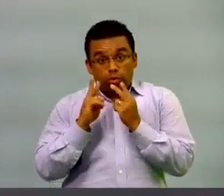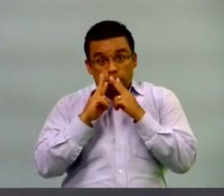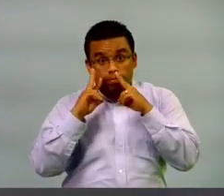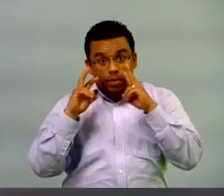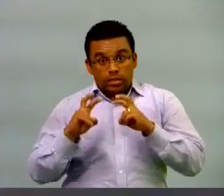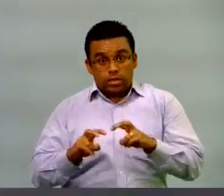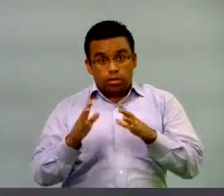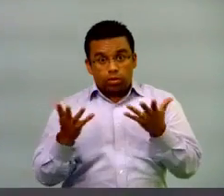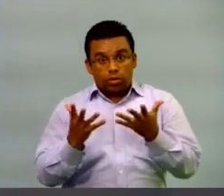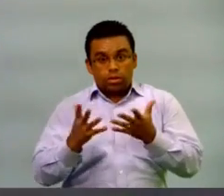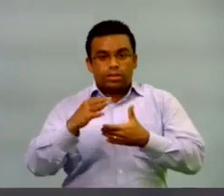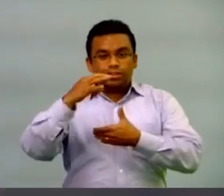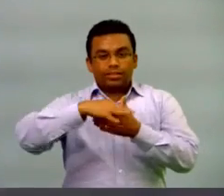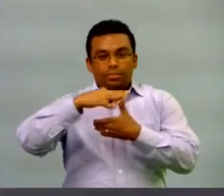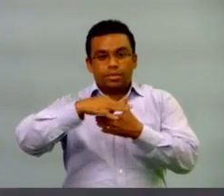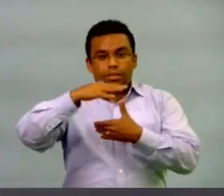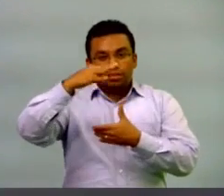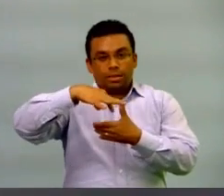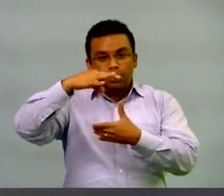unos semilleros.